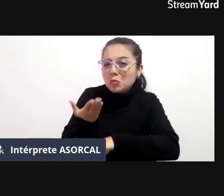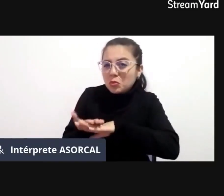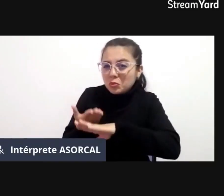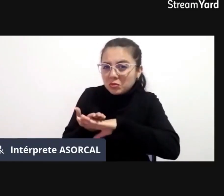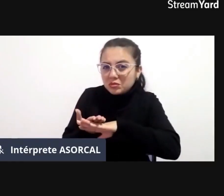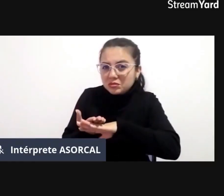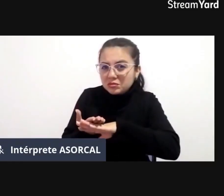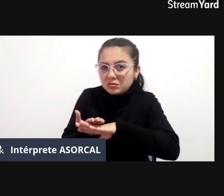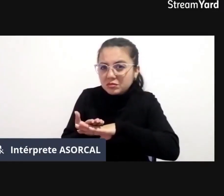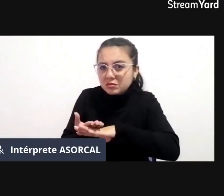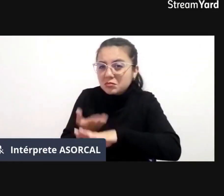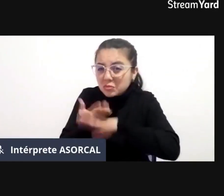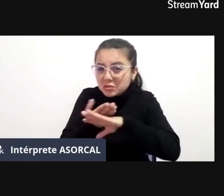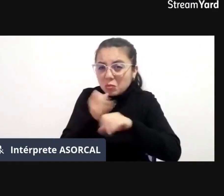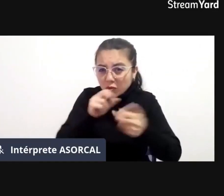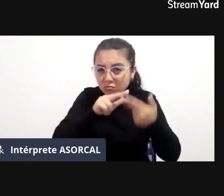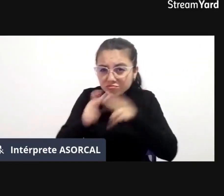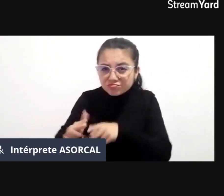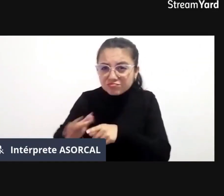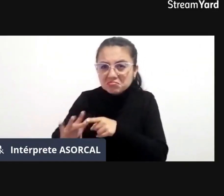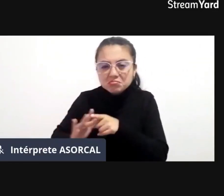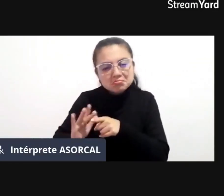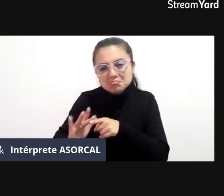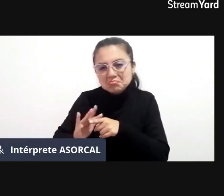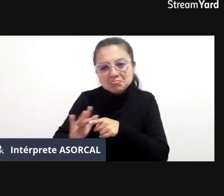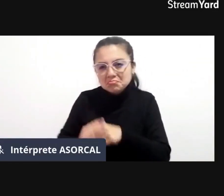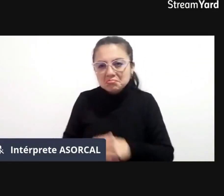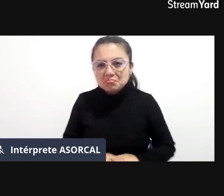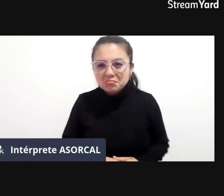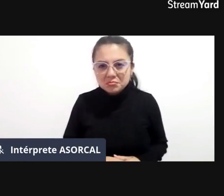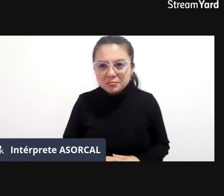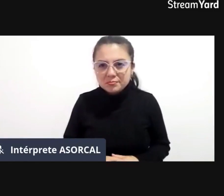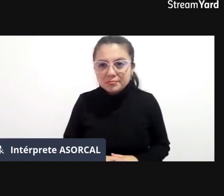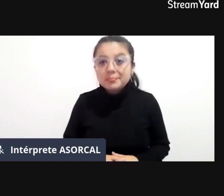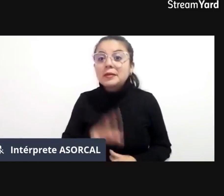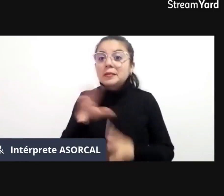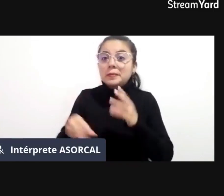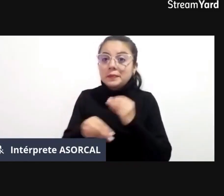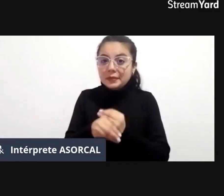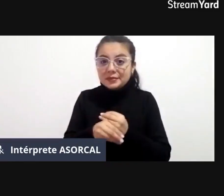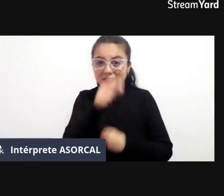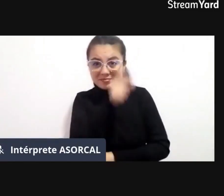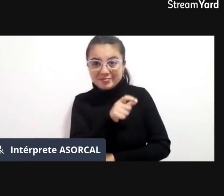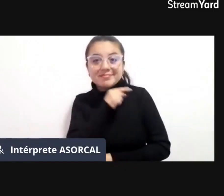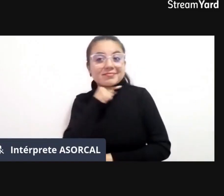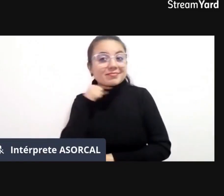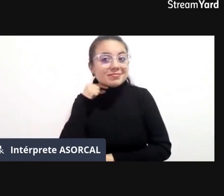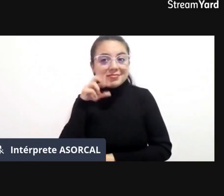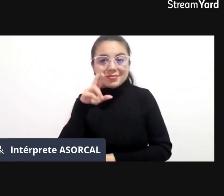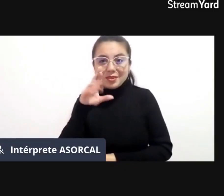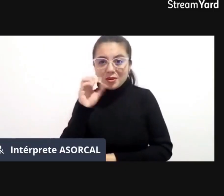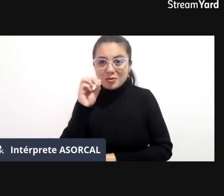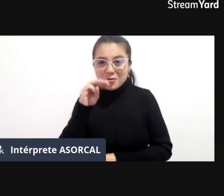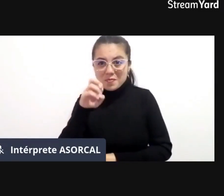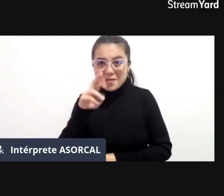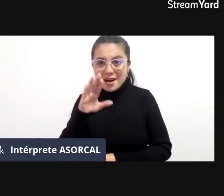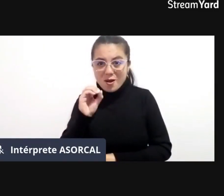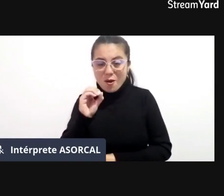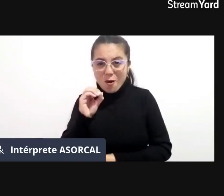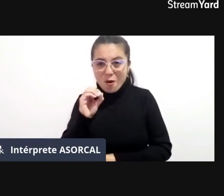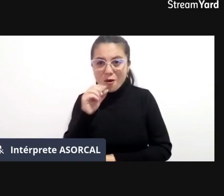a la práctica. A esto hay que añadirle que el asesinato de Monseñor Romero la única personalidad que podría